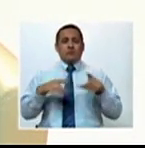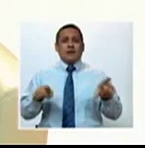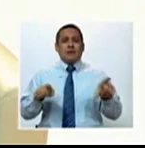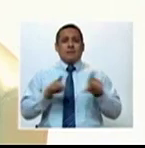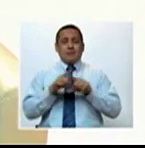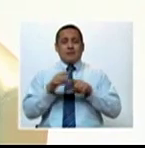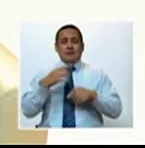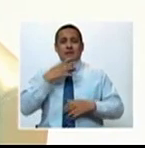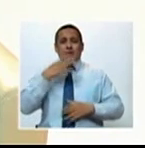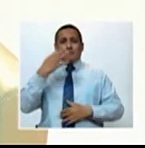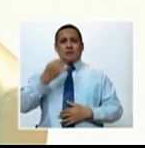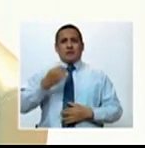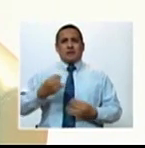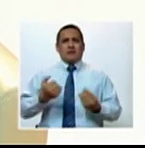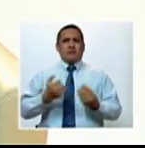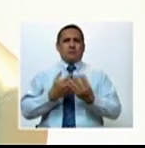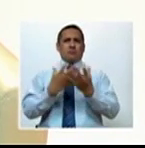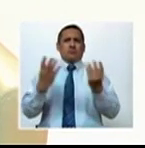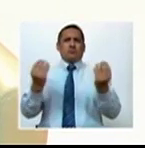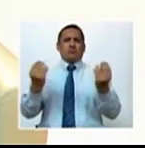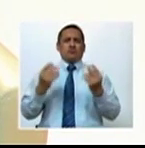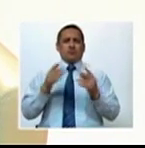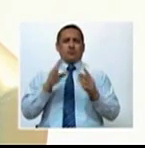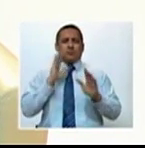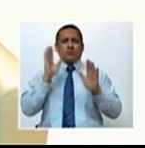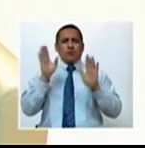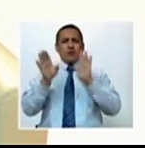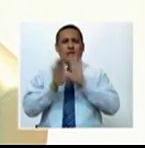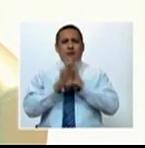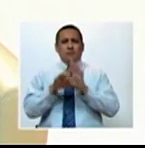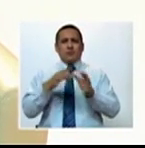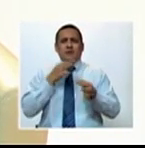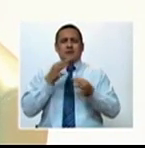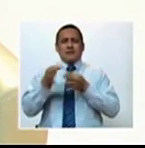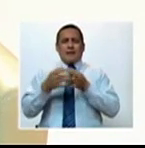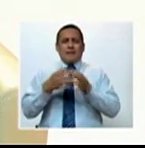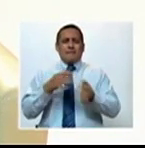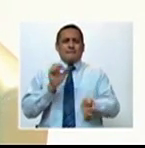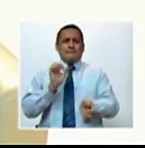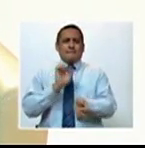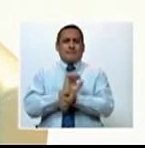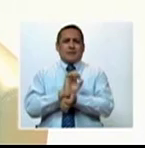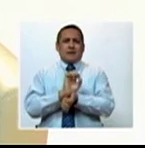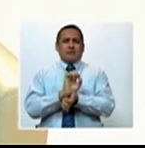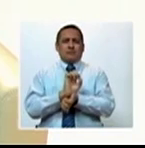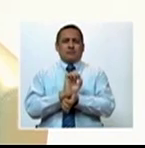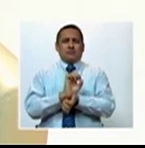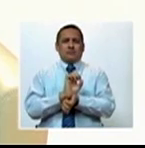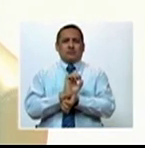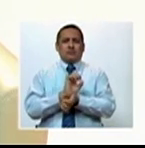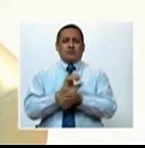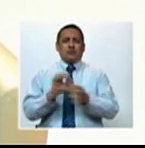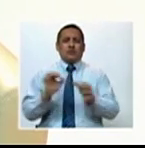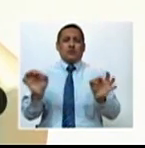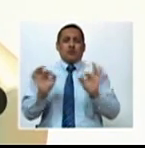Entonces, seguramente hay muchos que están, por ejemplo, presos